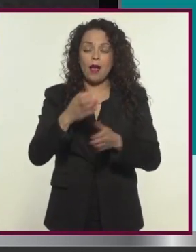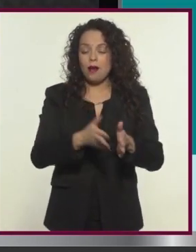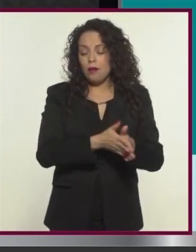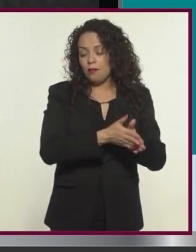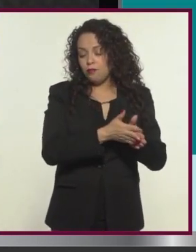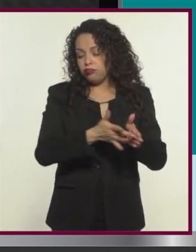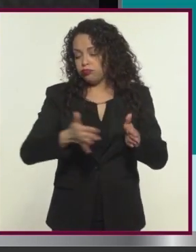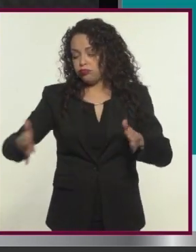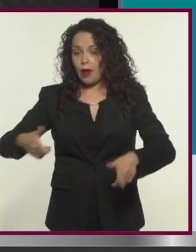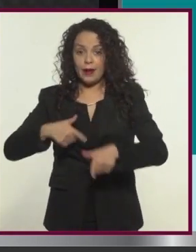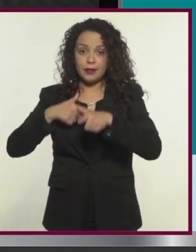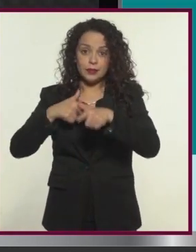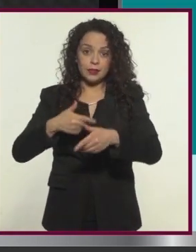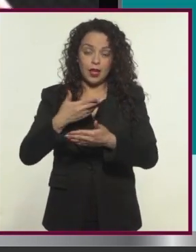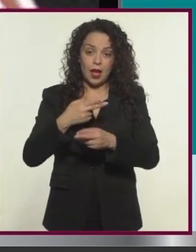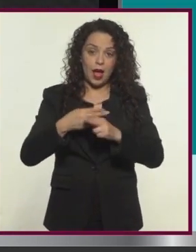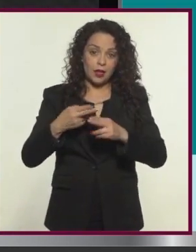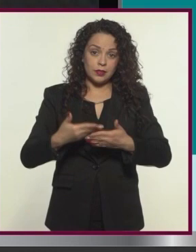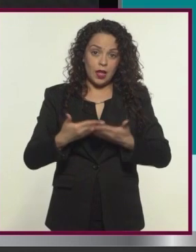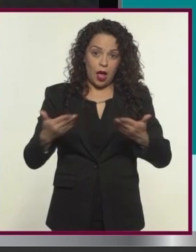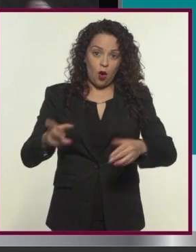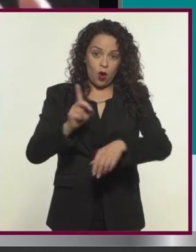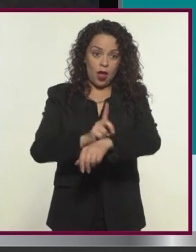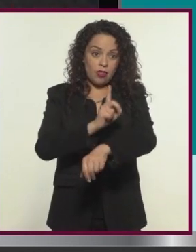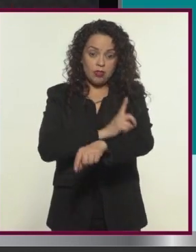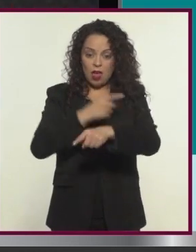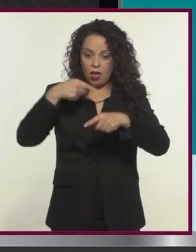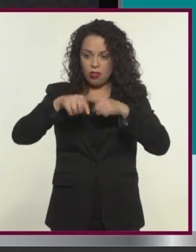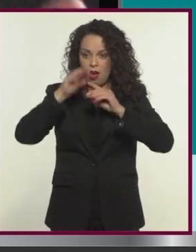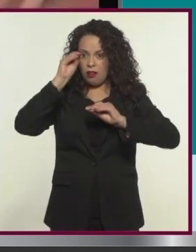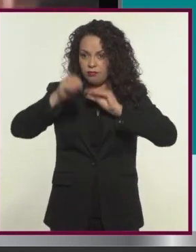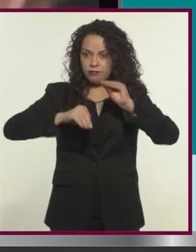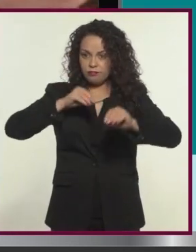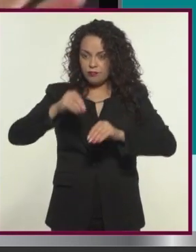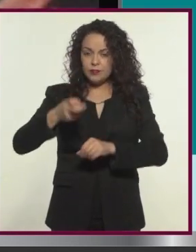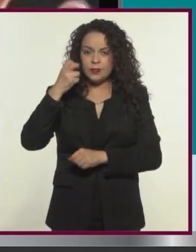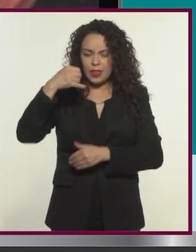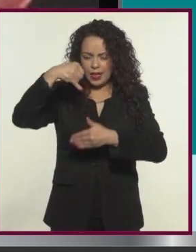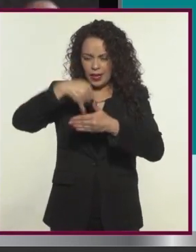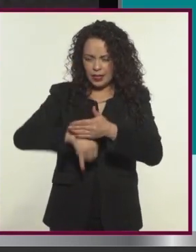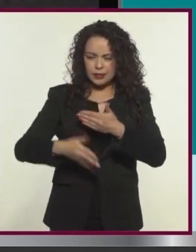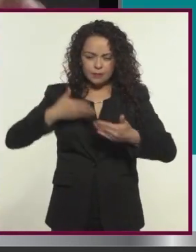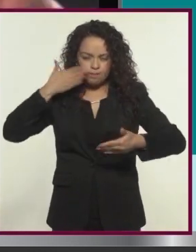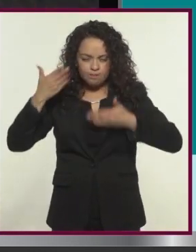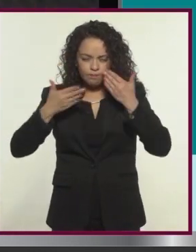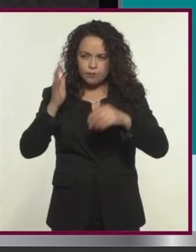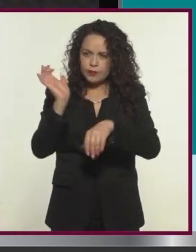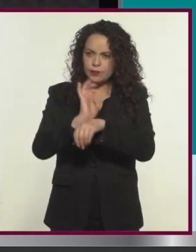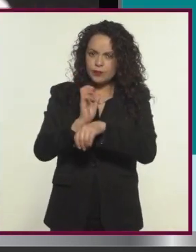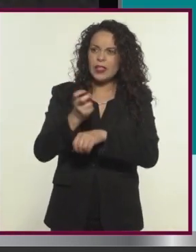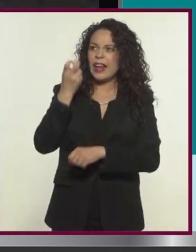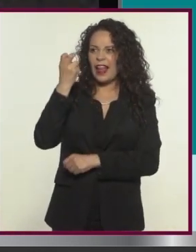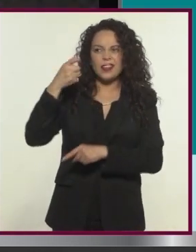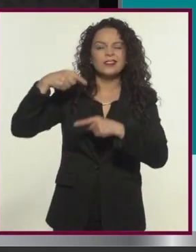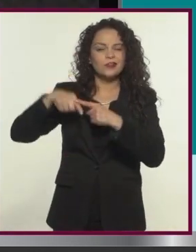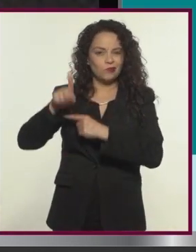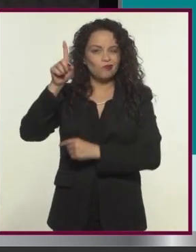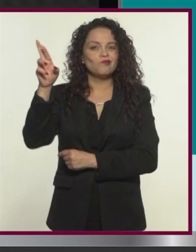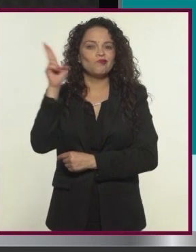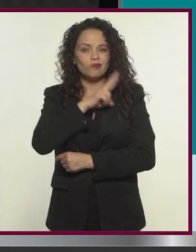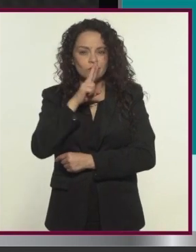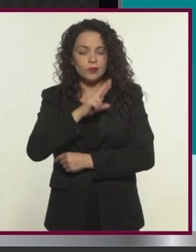se desarrolla a lo largo de las décadas, desde los principios del montaje. Entonces el análisis cinematográfico como tal, yo creo que nace con ellos y